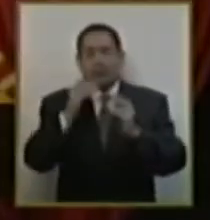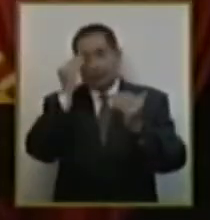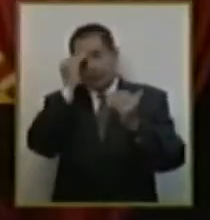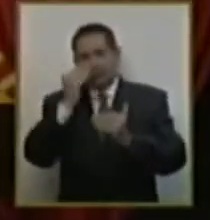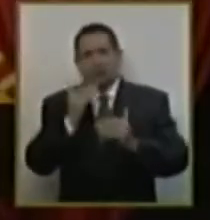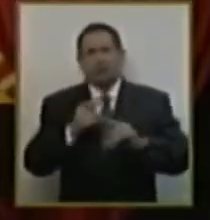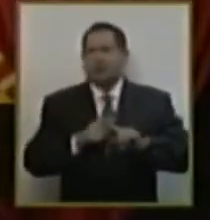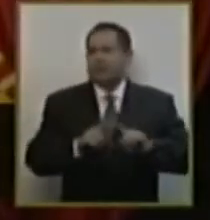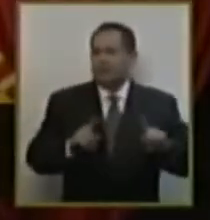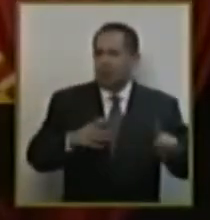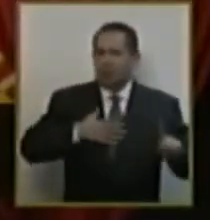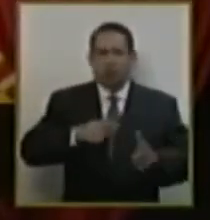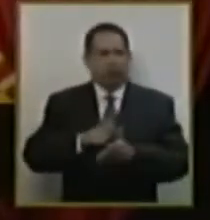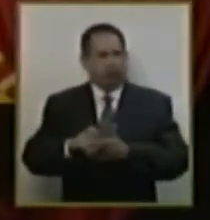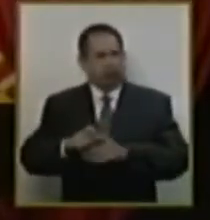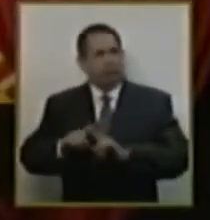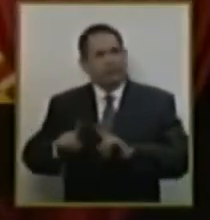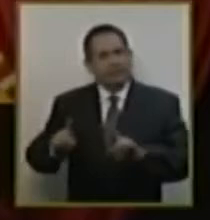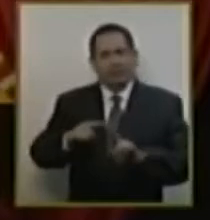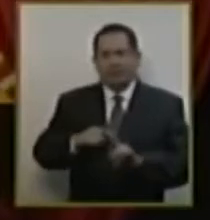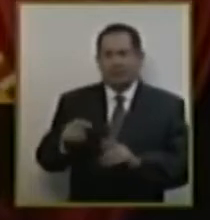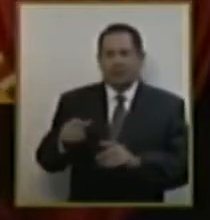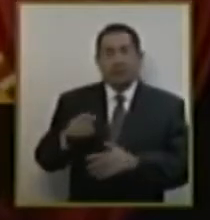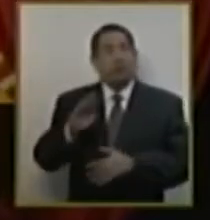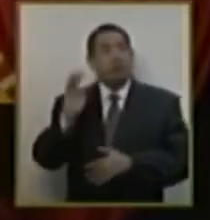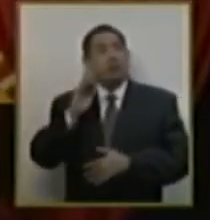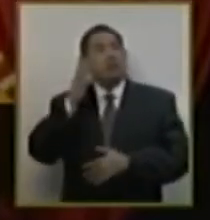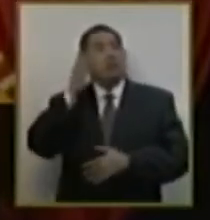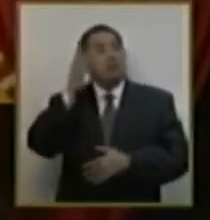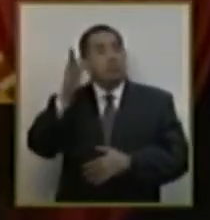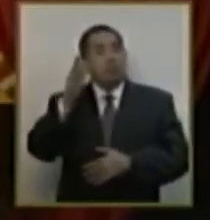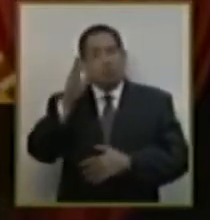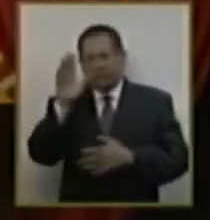soy y que, sin embargo, podría ser pertinente.